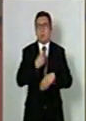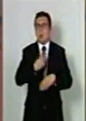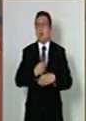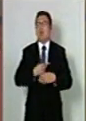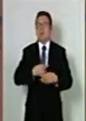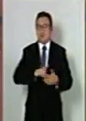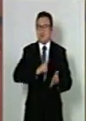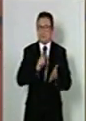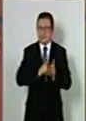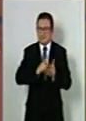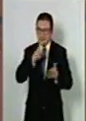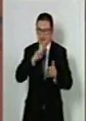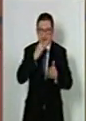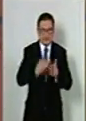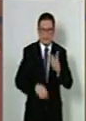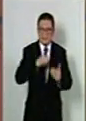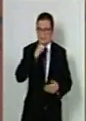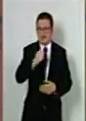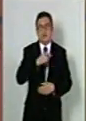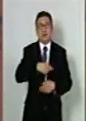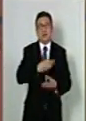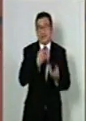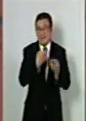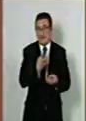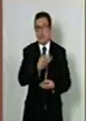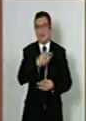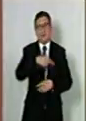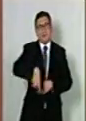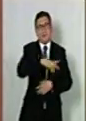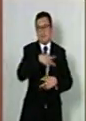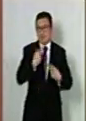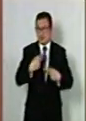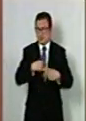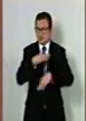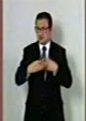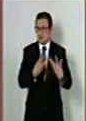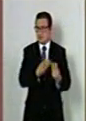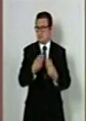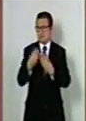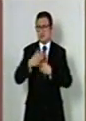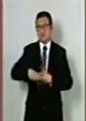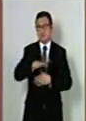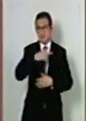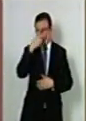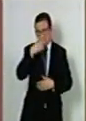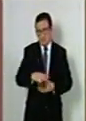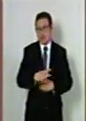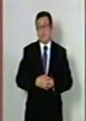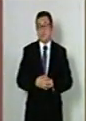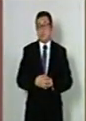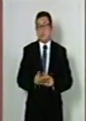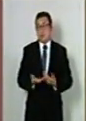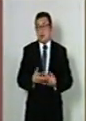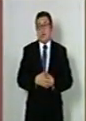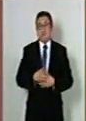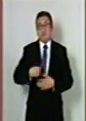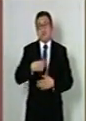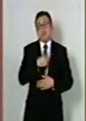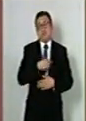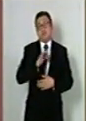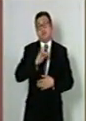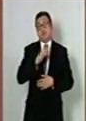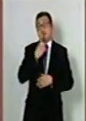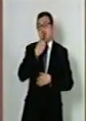es lo que viven millones de mexicanos. No podemos decir que el ejército es una